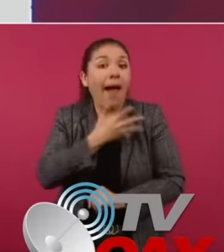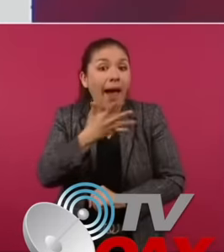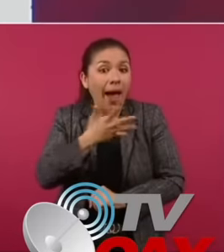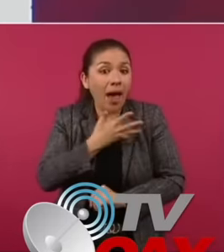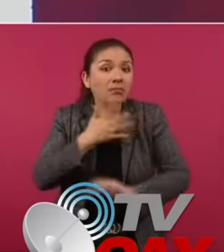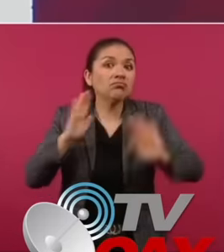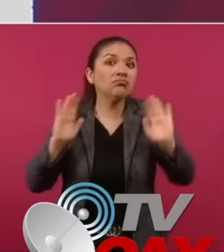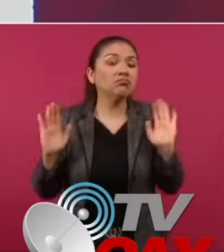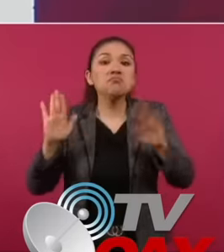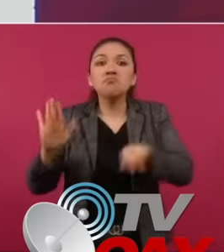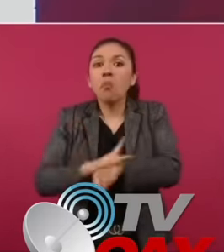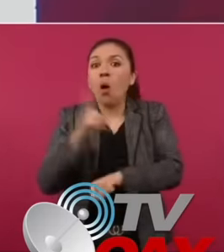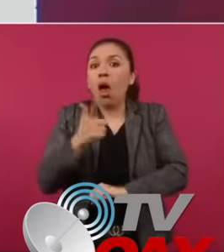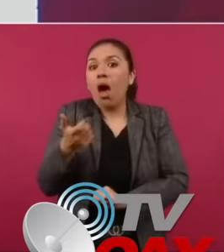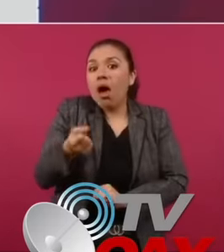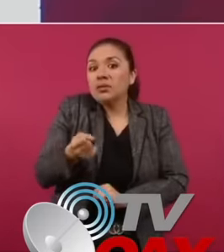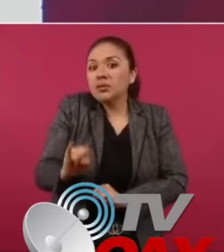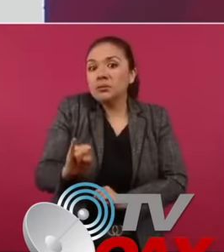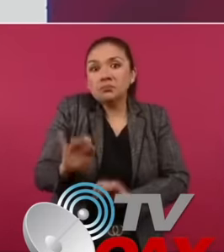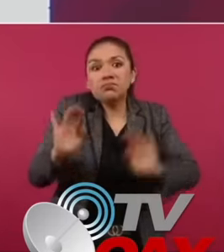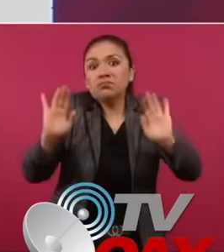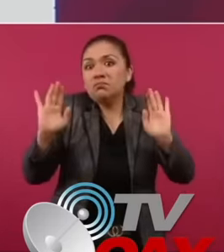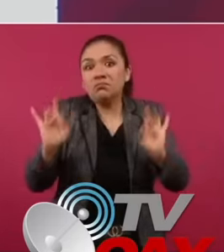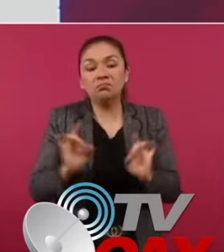cuestiones así